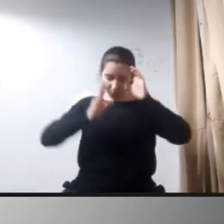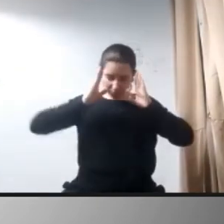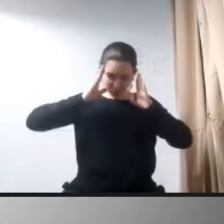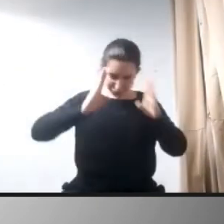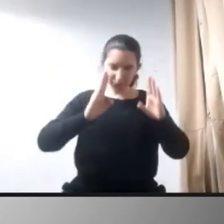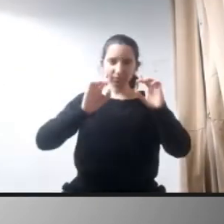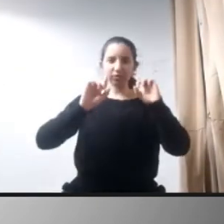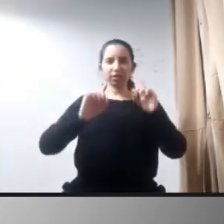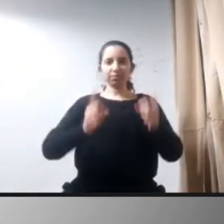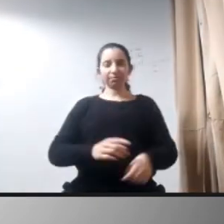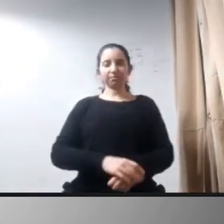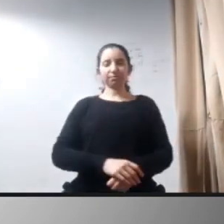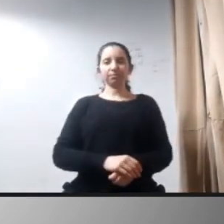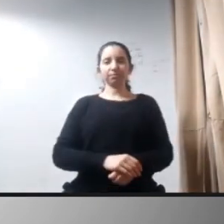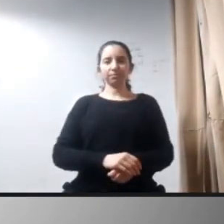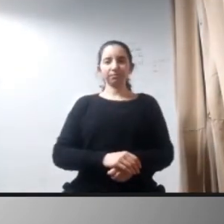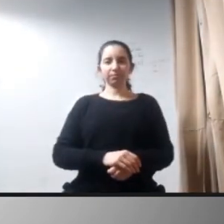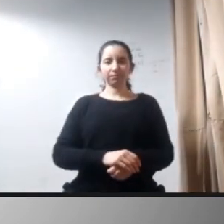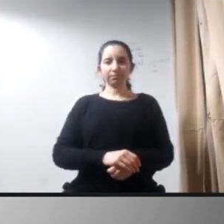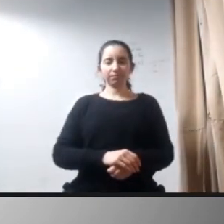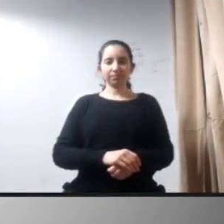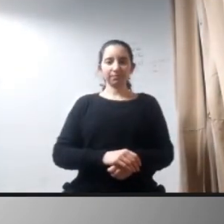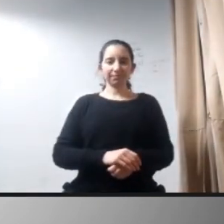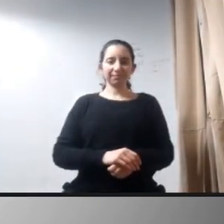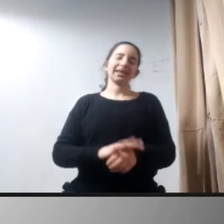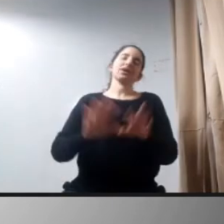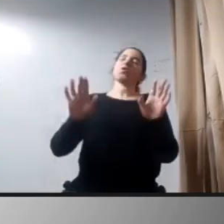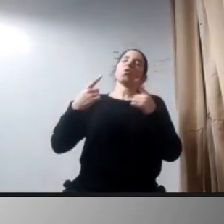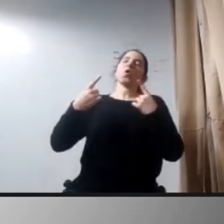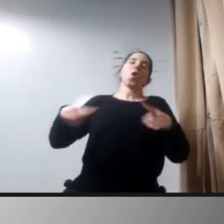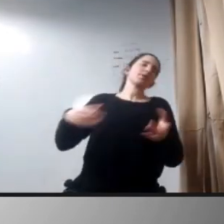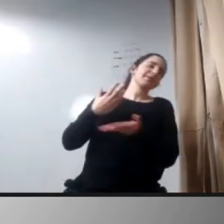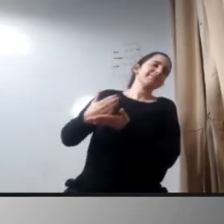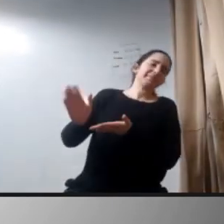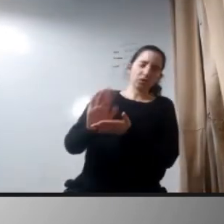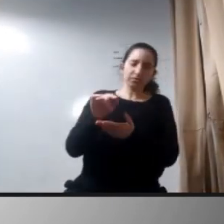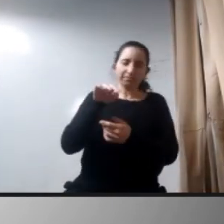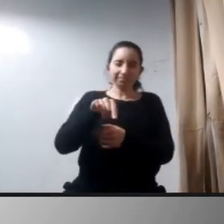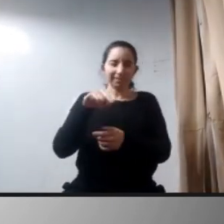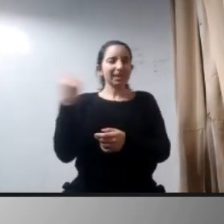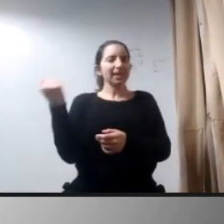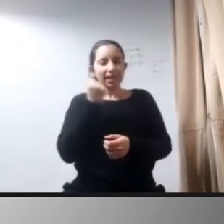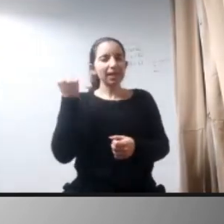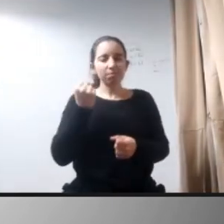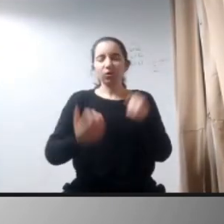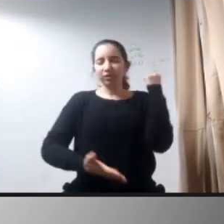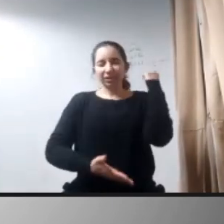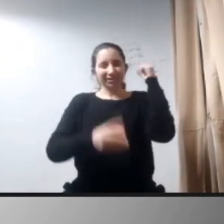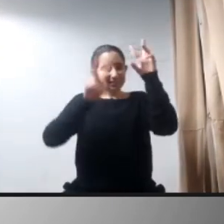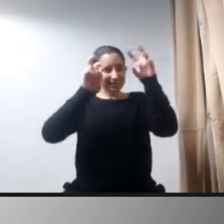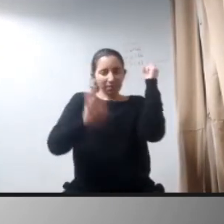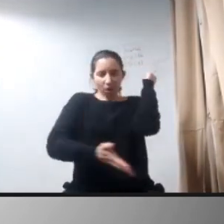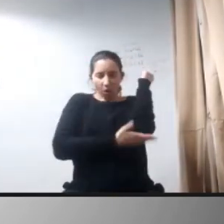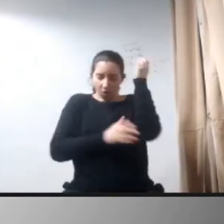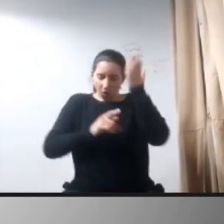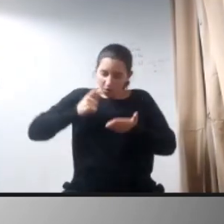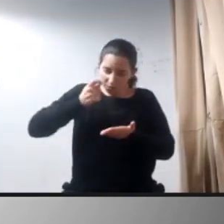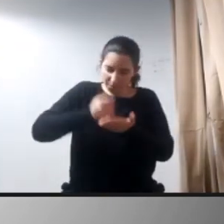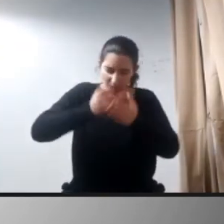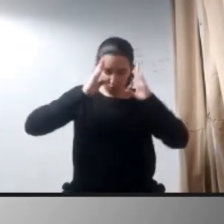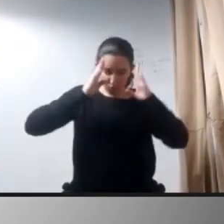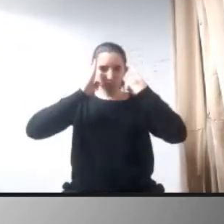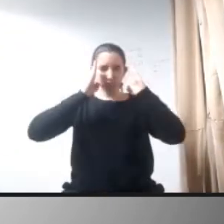sirve también. Yo no quiero echar todo por tierra, pero sí pienso que le va a dar mayor solidez si nosotros